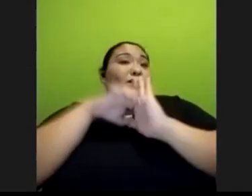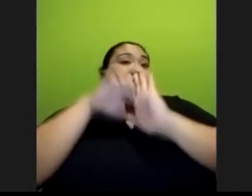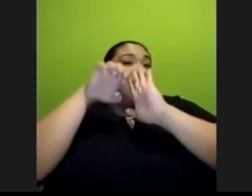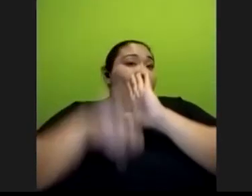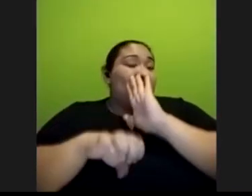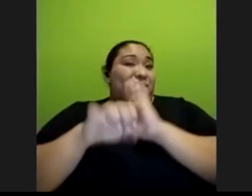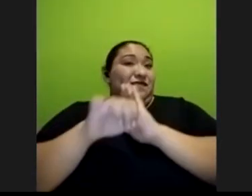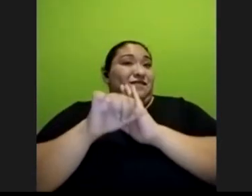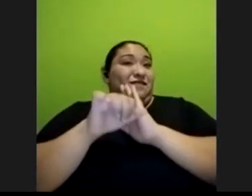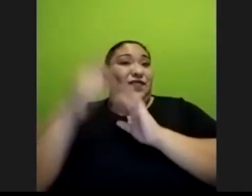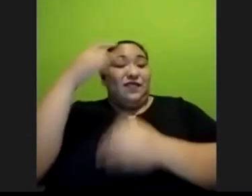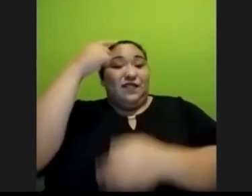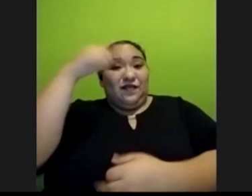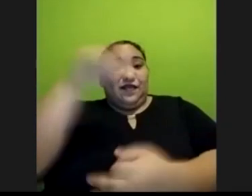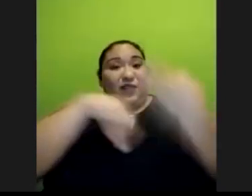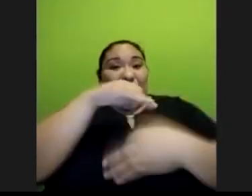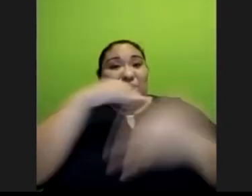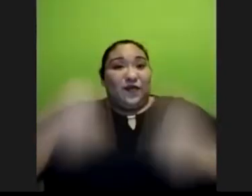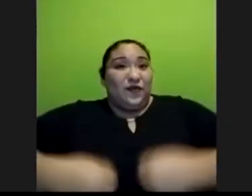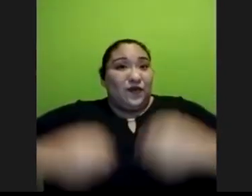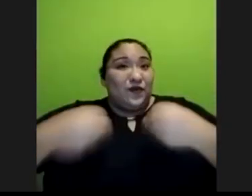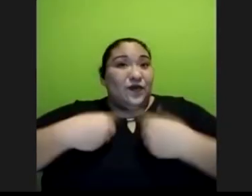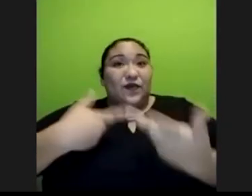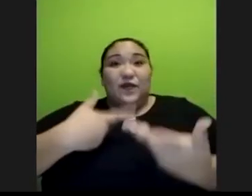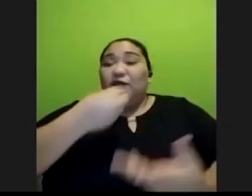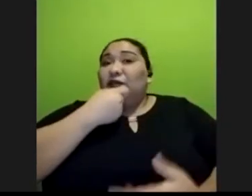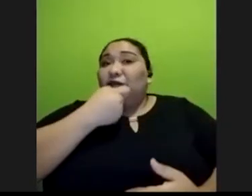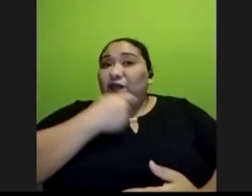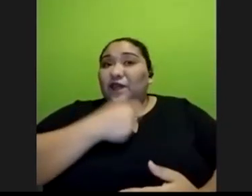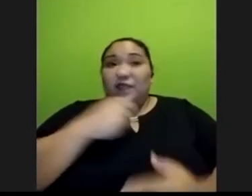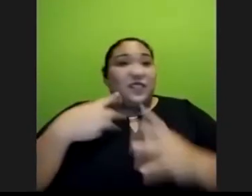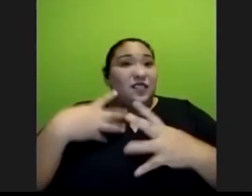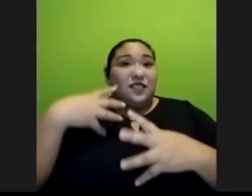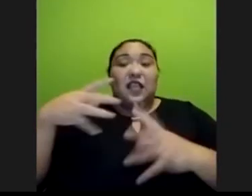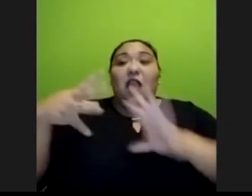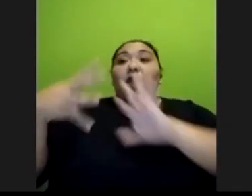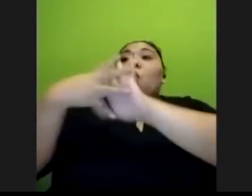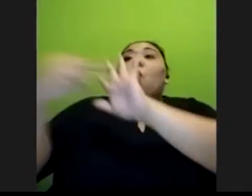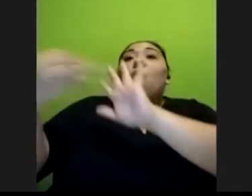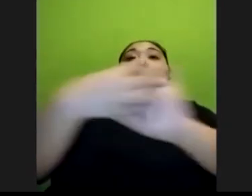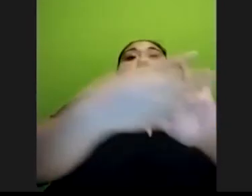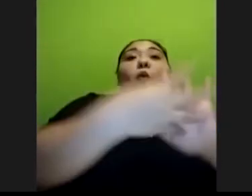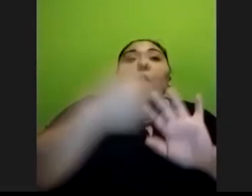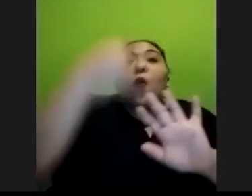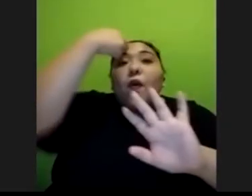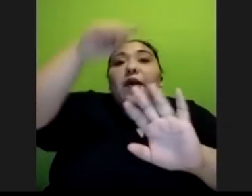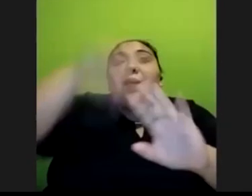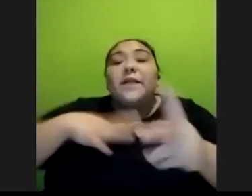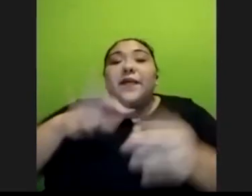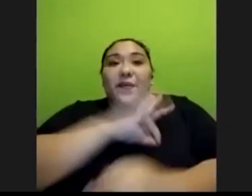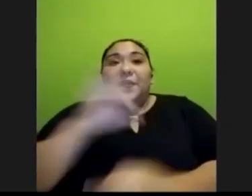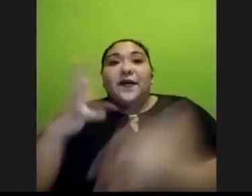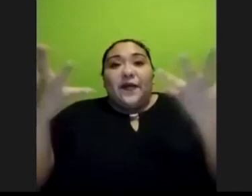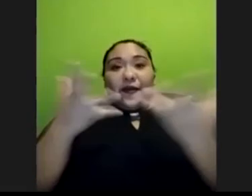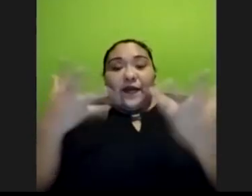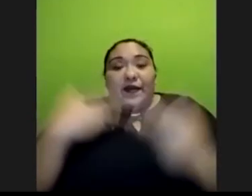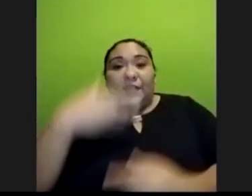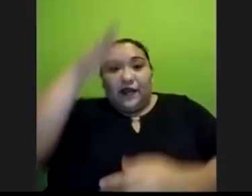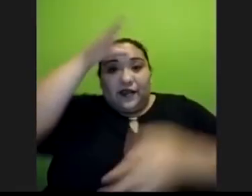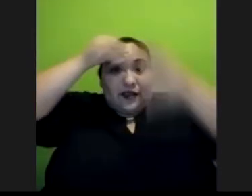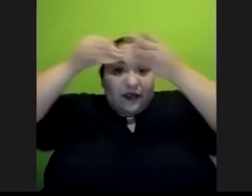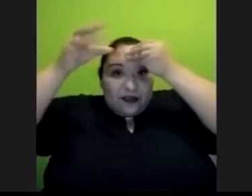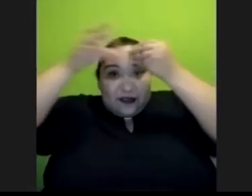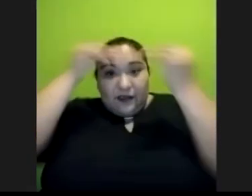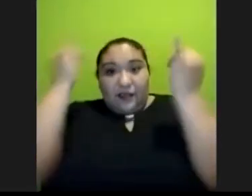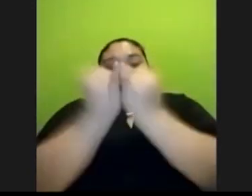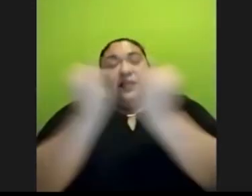de cómo se puede vivir esta situación nueva, de este nuevo contexto, de este nuevo entorno. Y para eso también, Mark, ¿verdad? Que tenemos unos videos muy